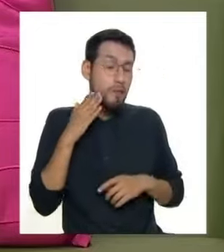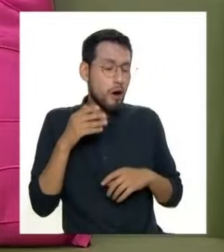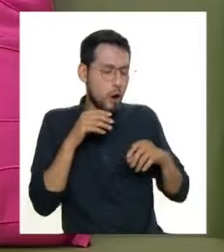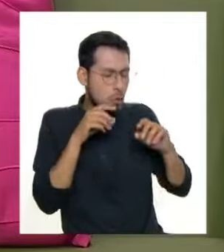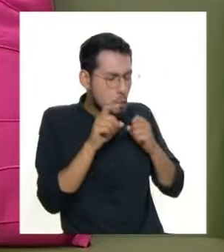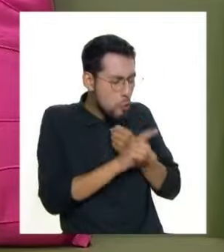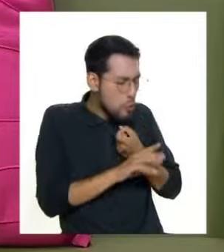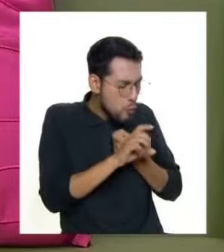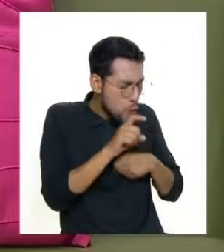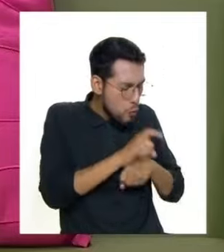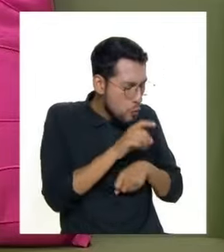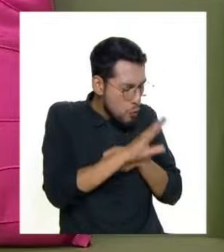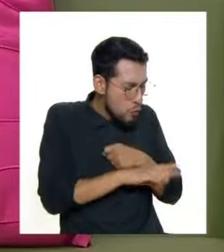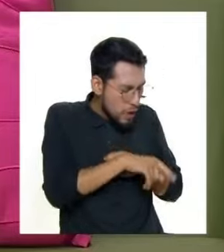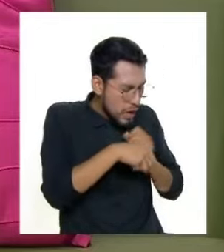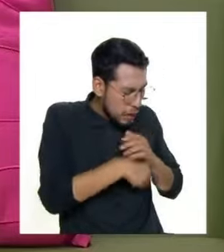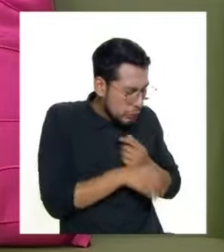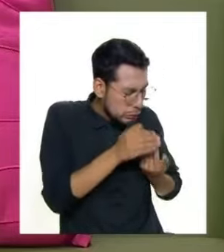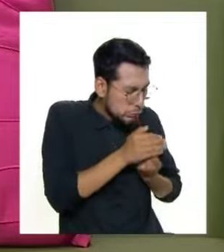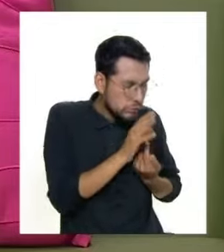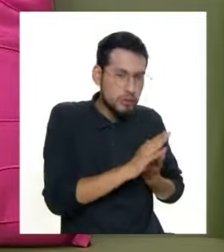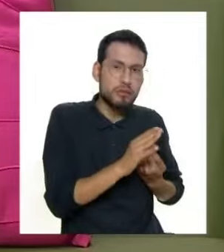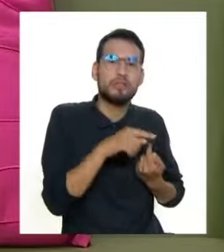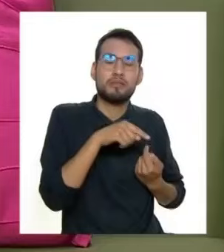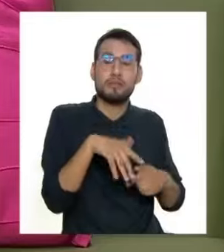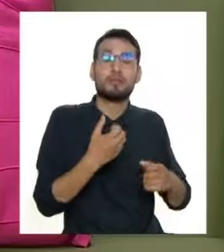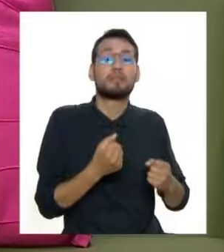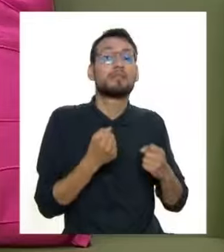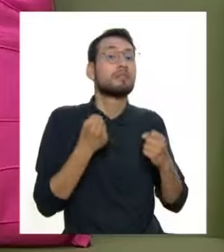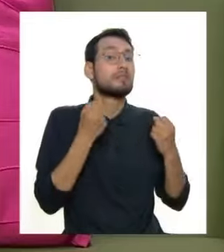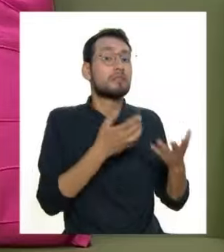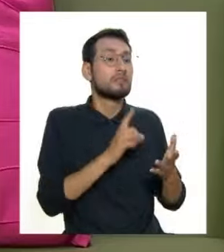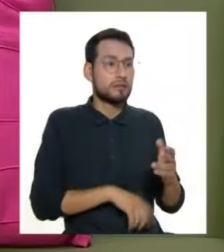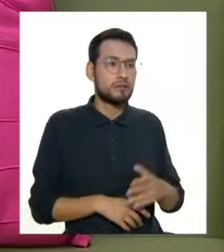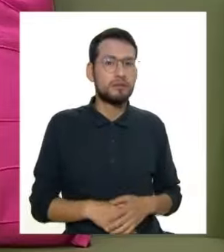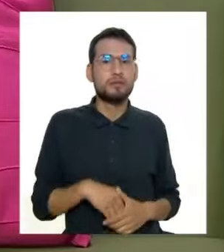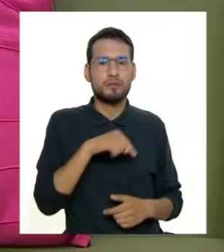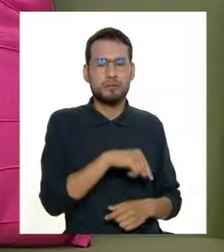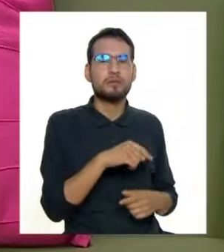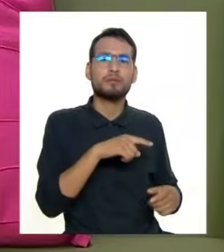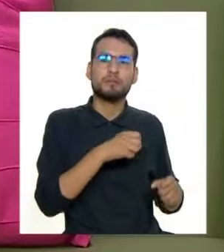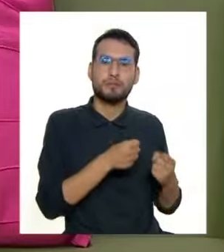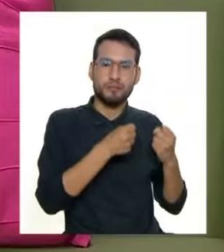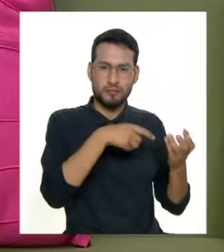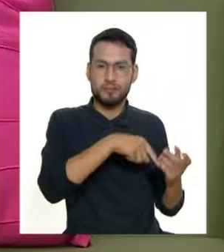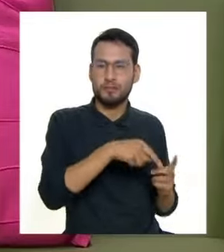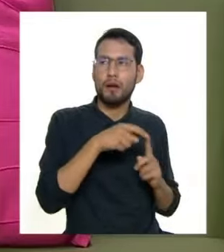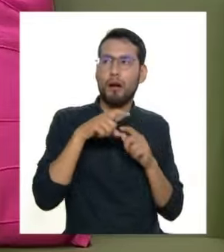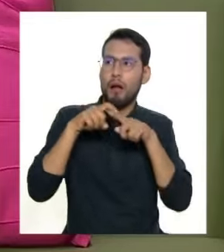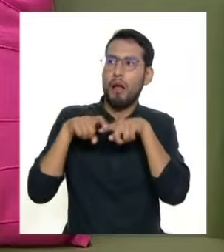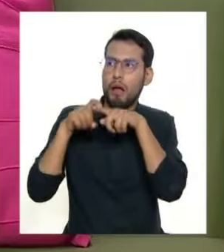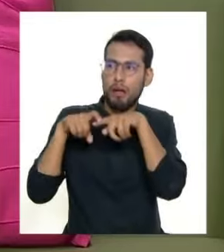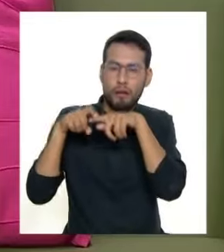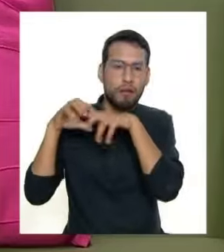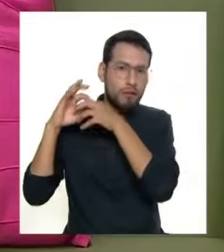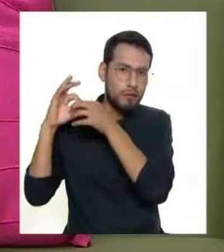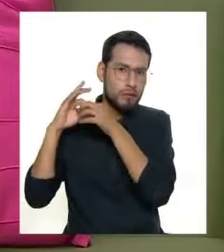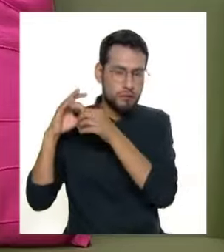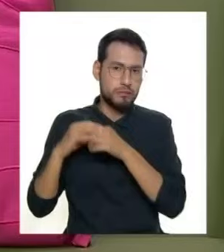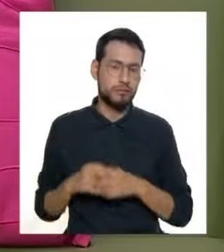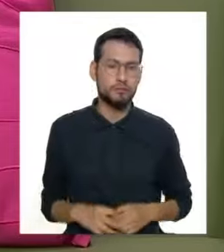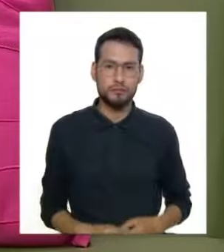hijos tenía una tendencia, o sea, se dirigía hacia las relaciones dependientes, ¿no? Claro.